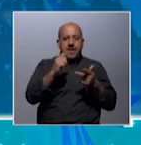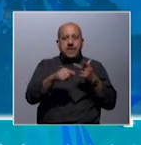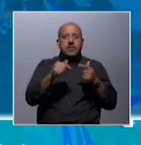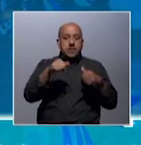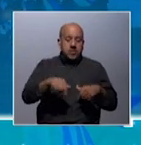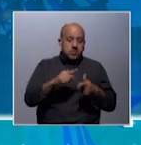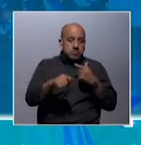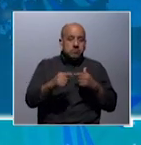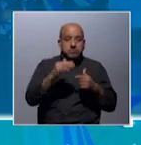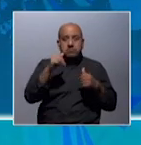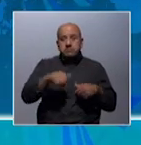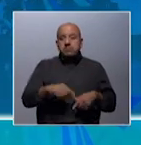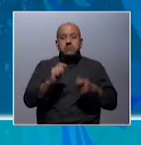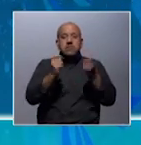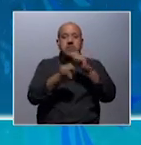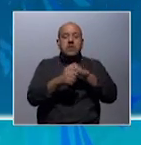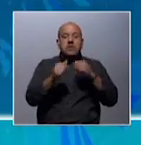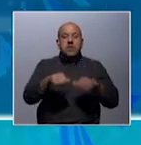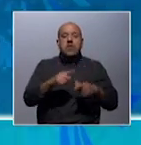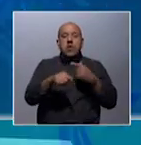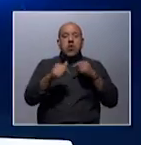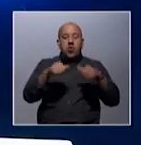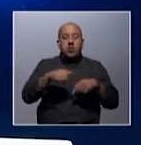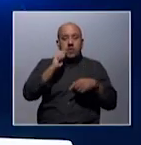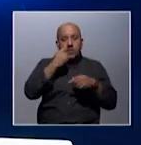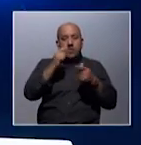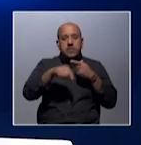sabido transformarse y que hoy es una de las actuales. Así que preciosa etapa,